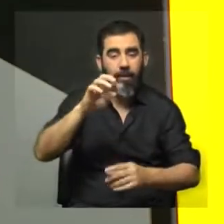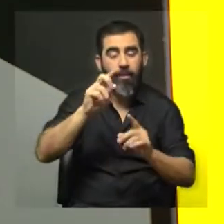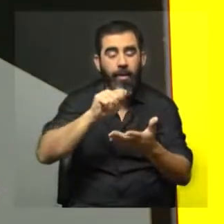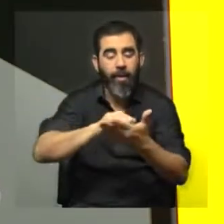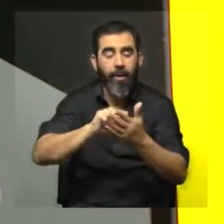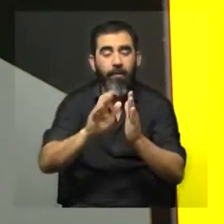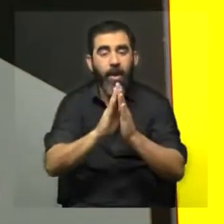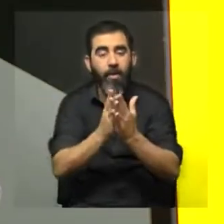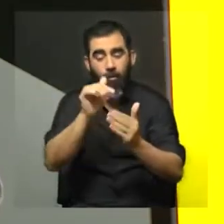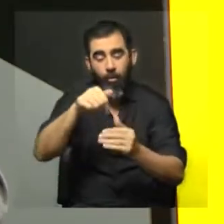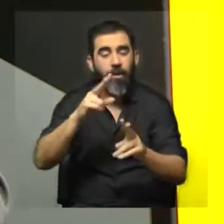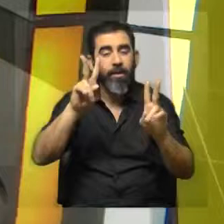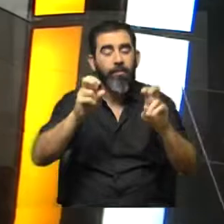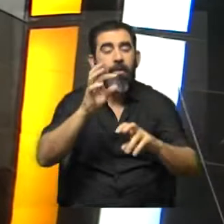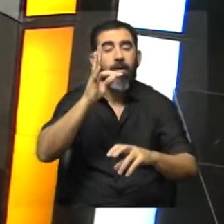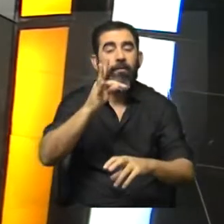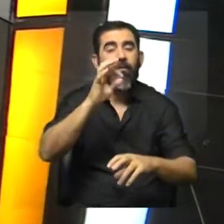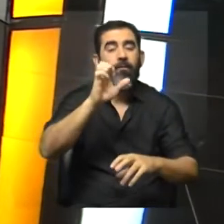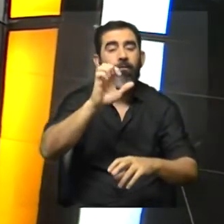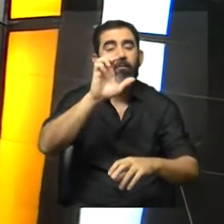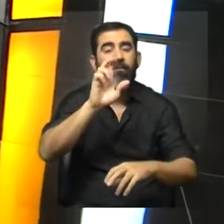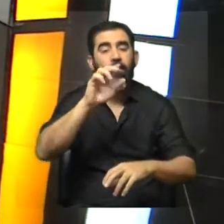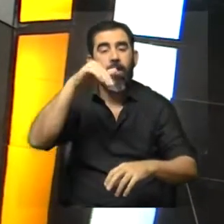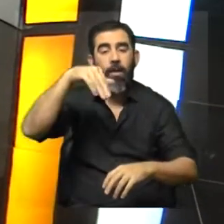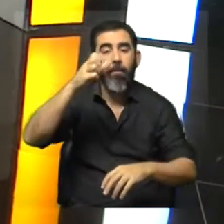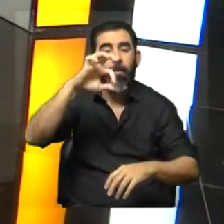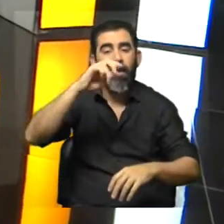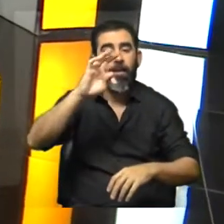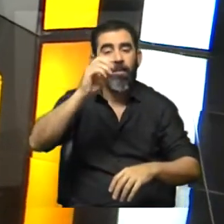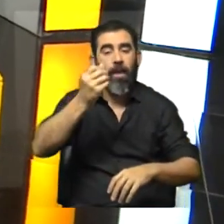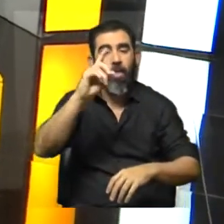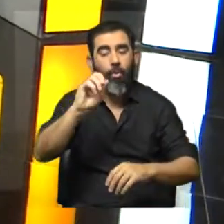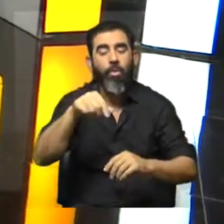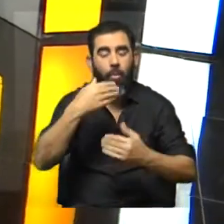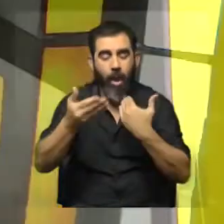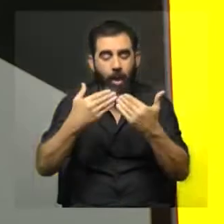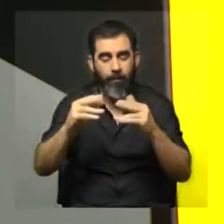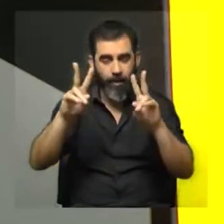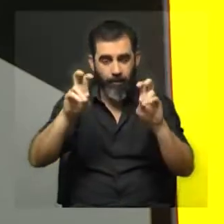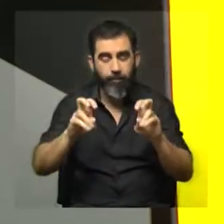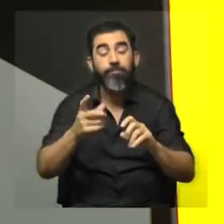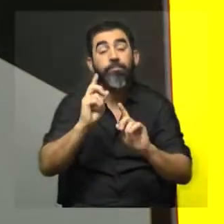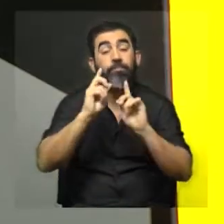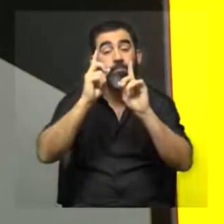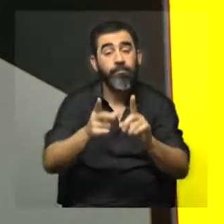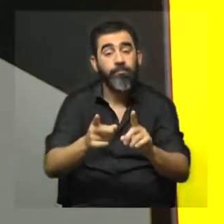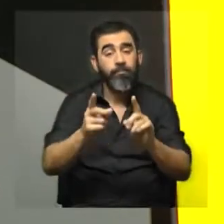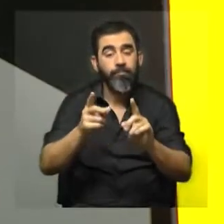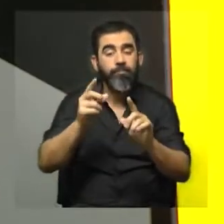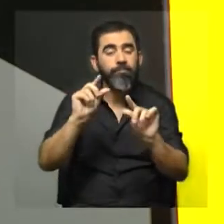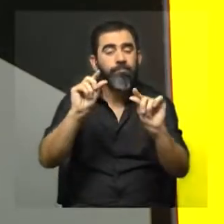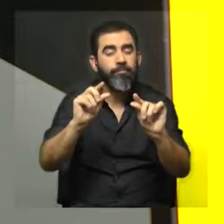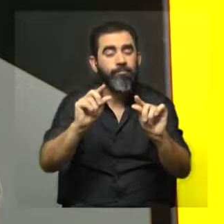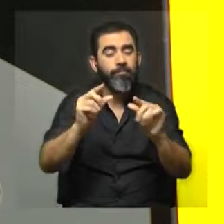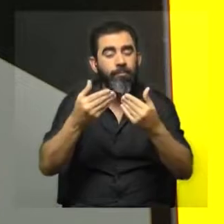de fermentados. Bienvenido, Mauricio, gracias Muchas por estar acá. gracias. Enseguida vamos a estar contigo, pero además vamos a dedicar una parte